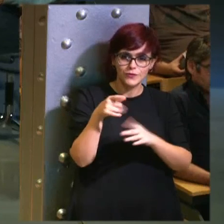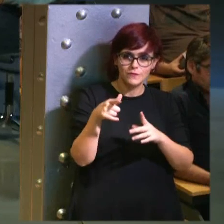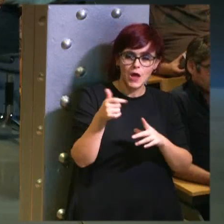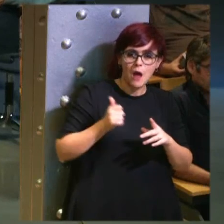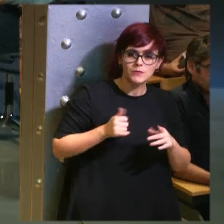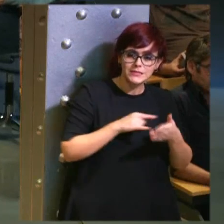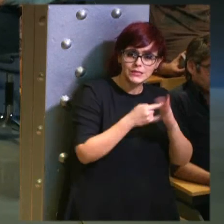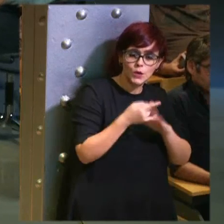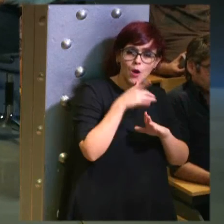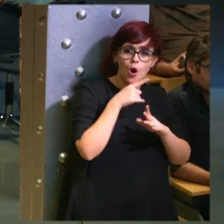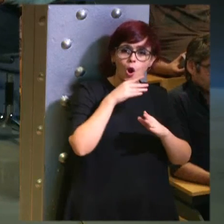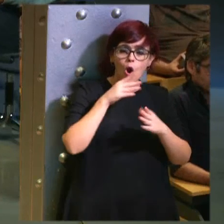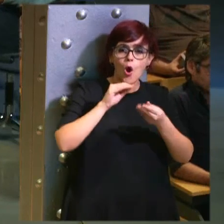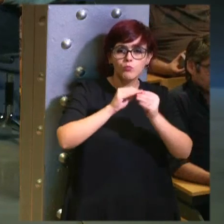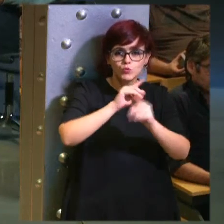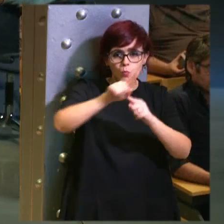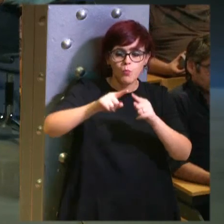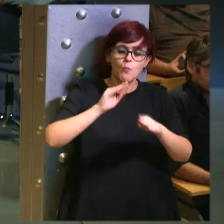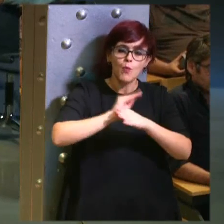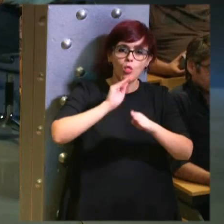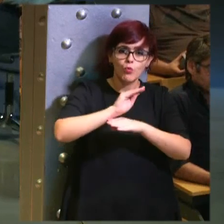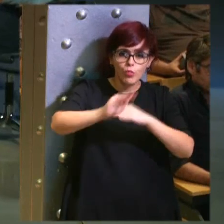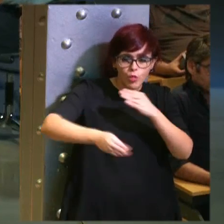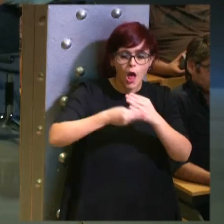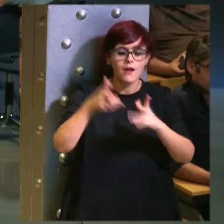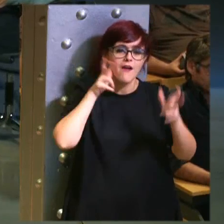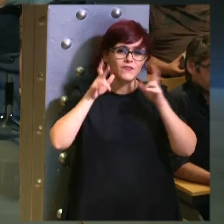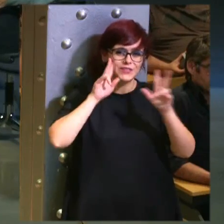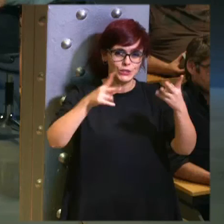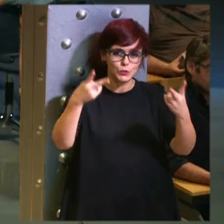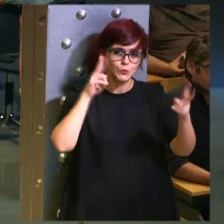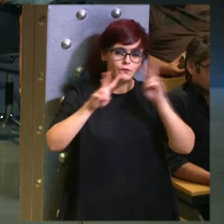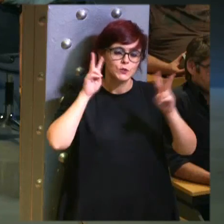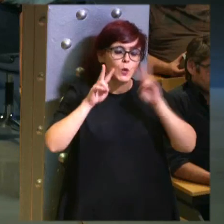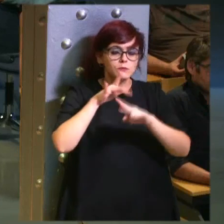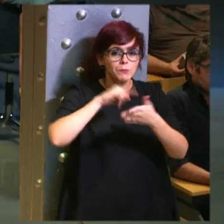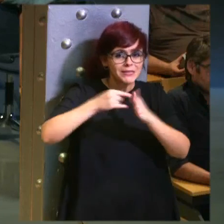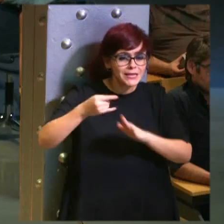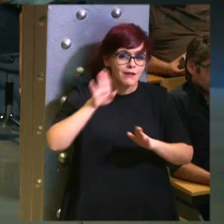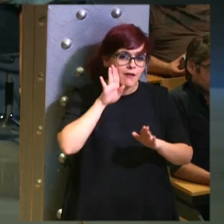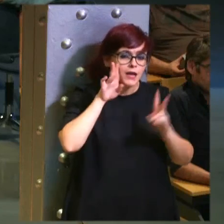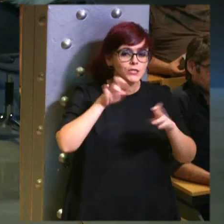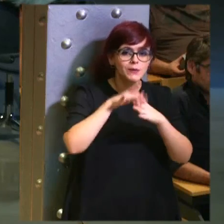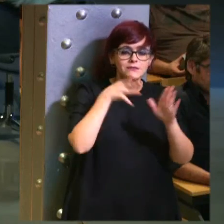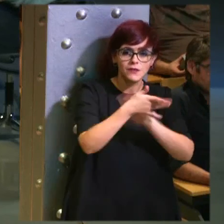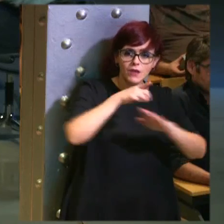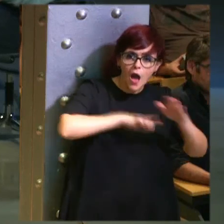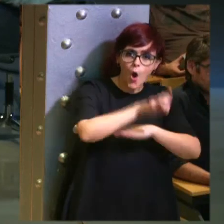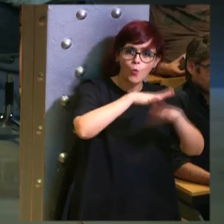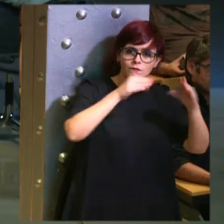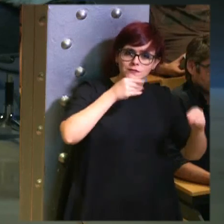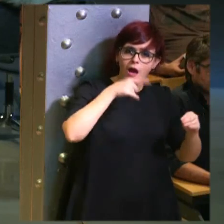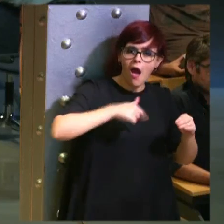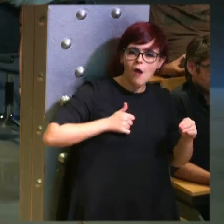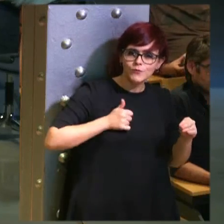con la postproducción, digamos, de efectos visuales, también estas técnicas, ¿no? Entonces, ahí se están desarrollando atajos